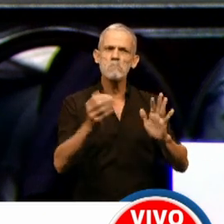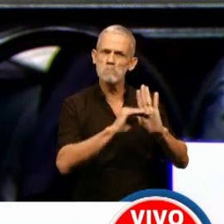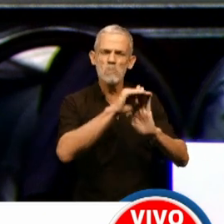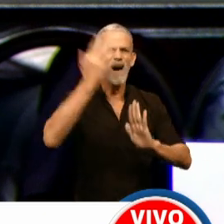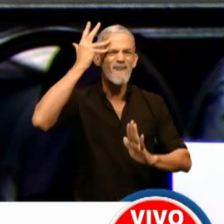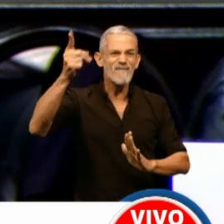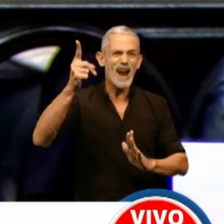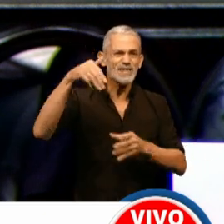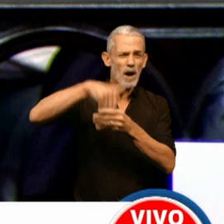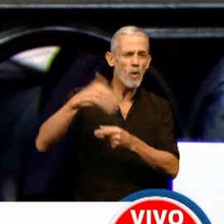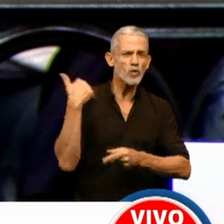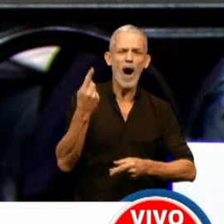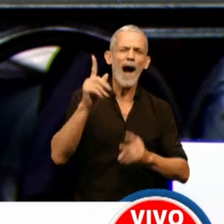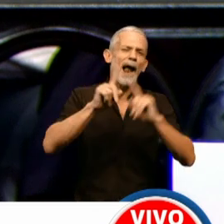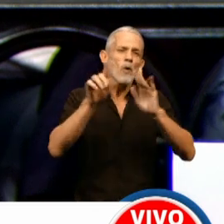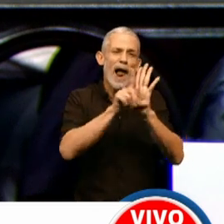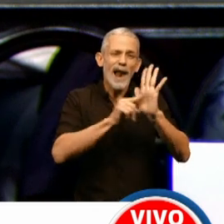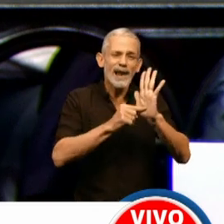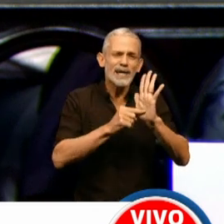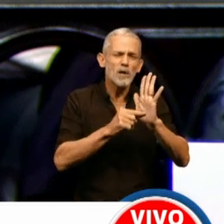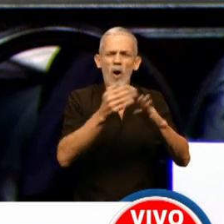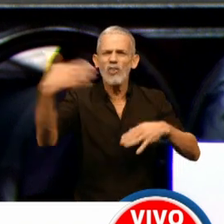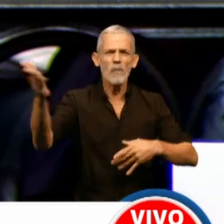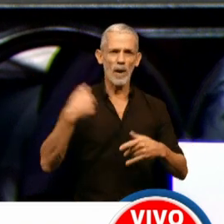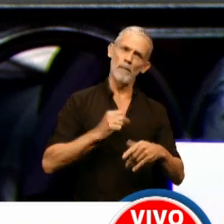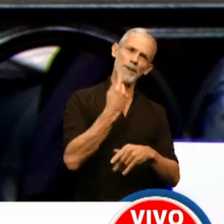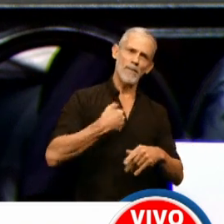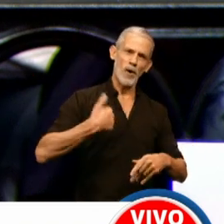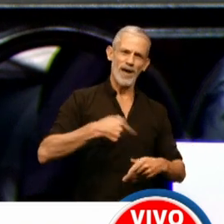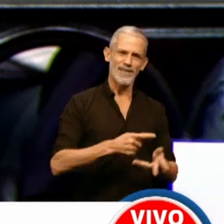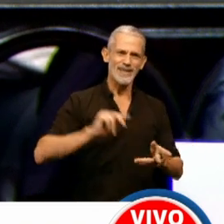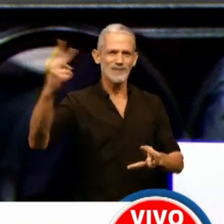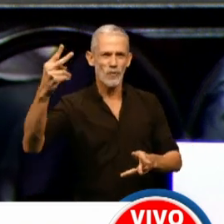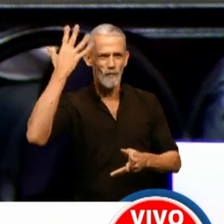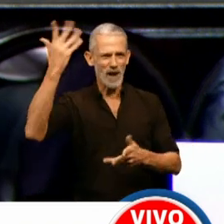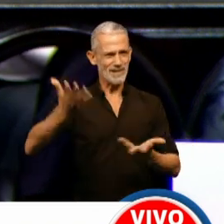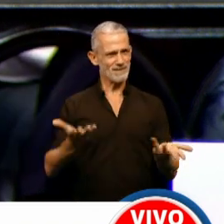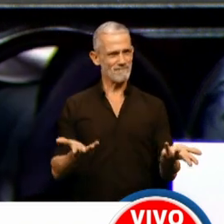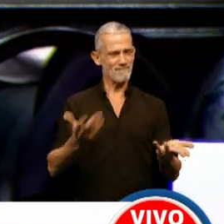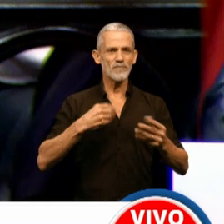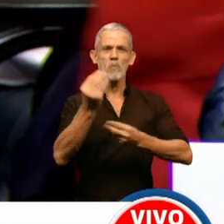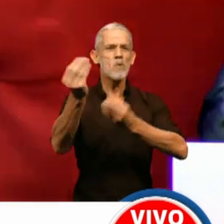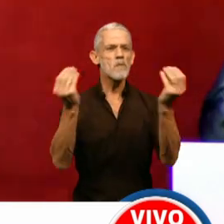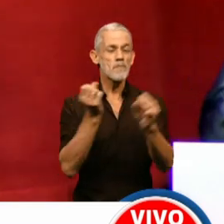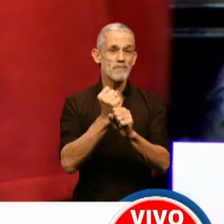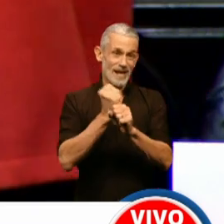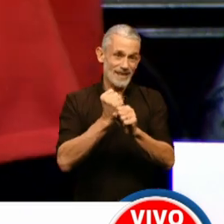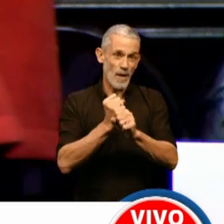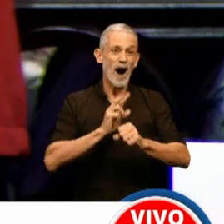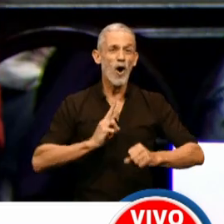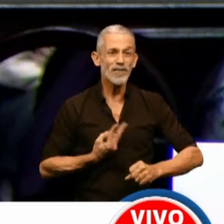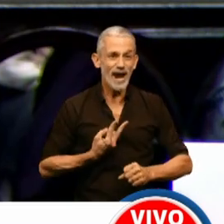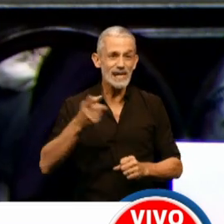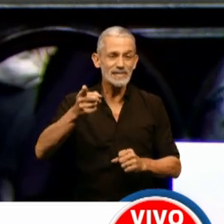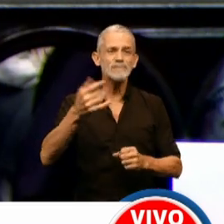francia voto algunas de estas cosas mucho después que nosotras y estamos hablando de cupo laboral trans mientras